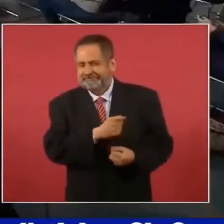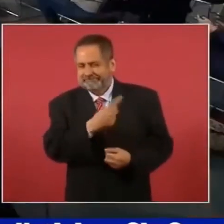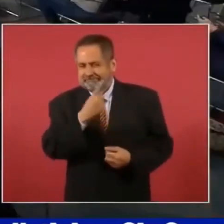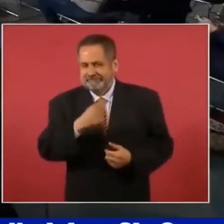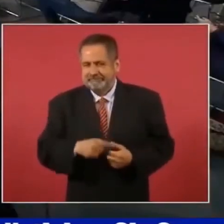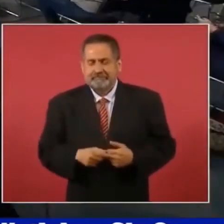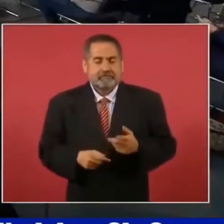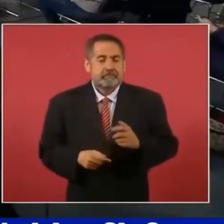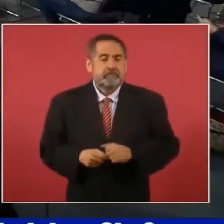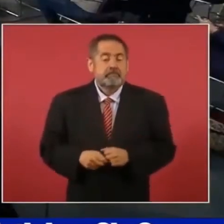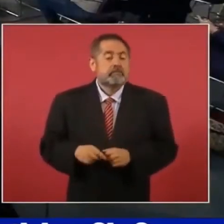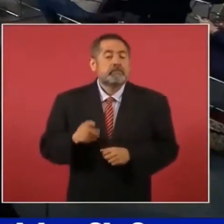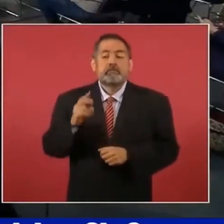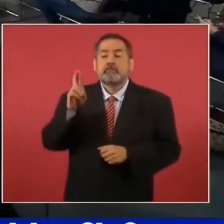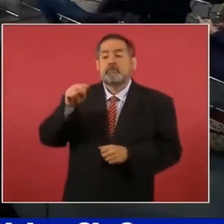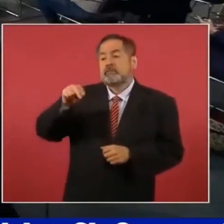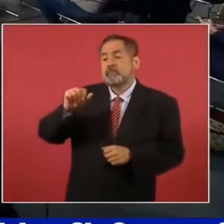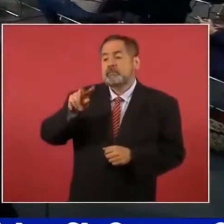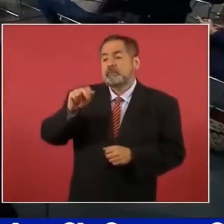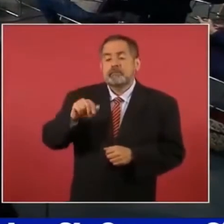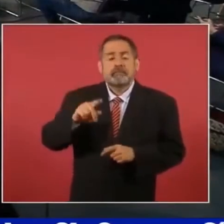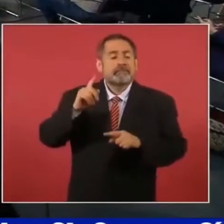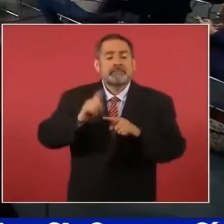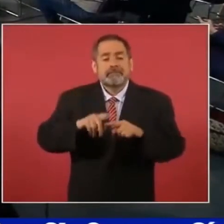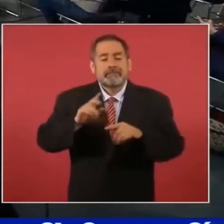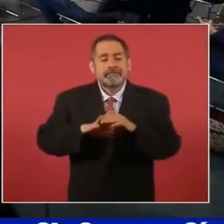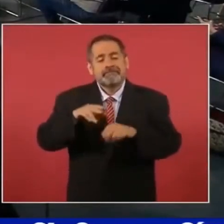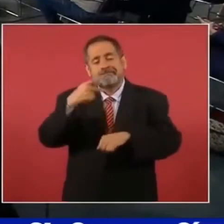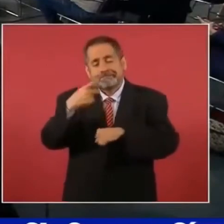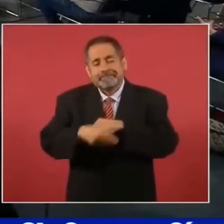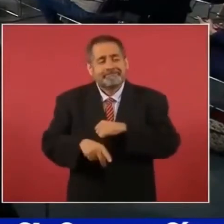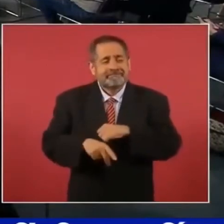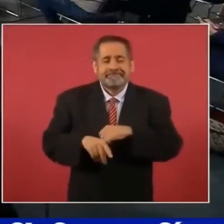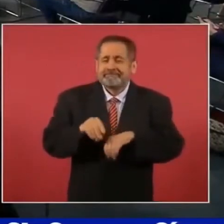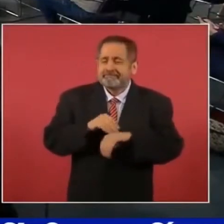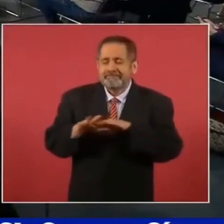Y decía el doctor Nava, el que más daño nos hace